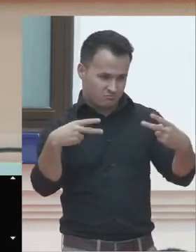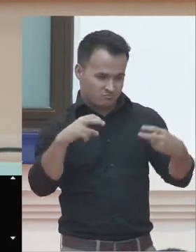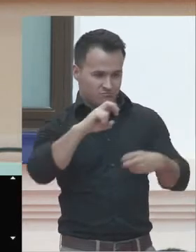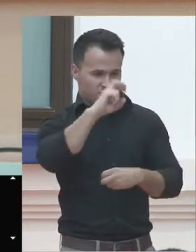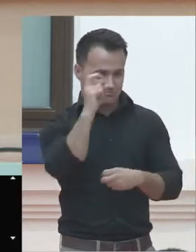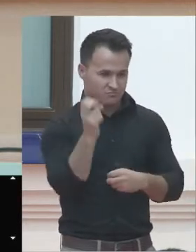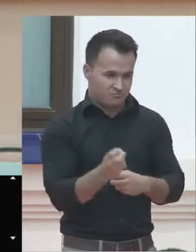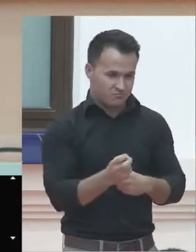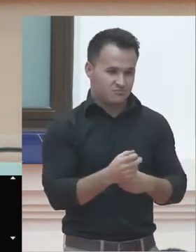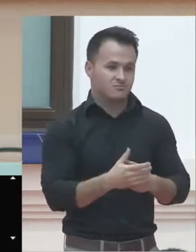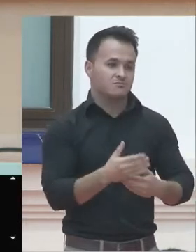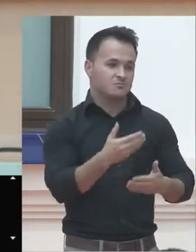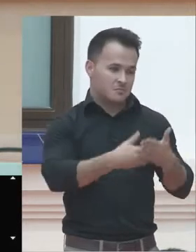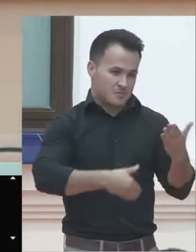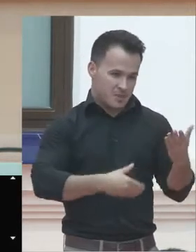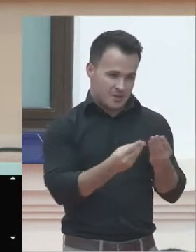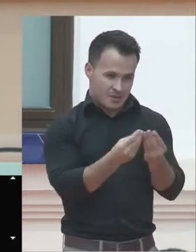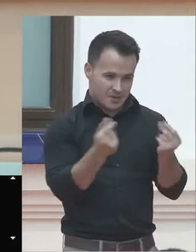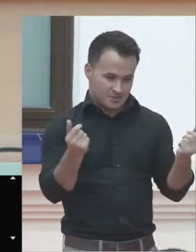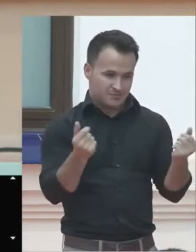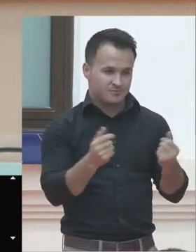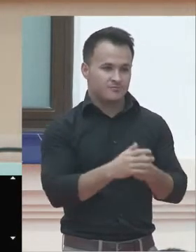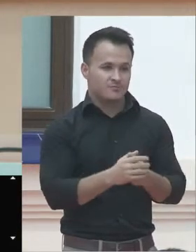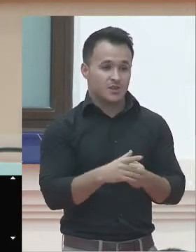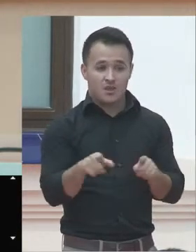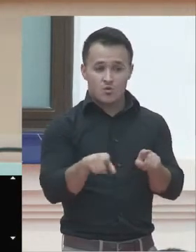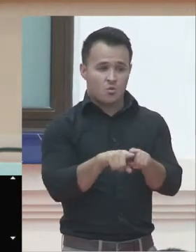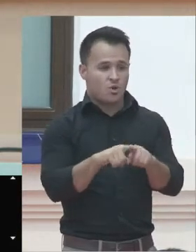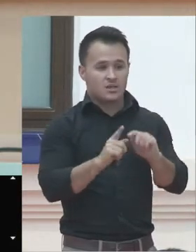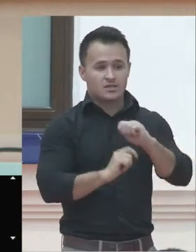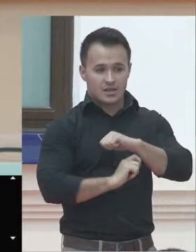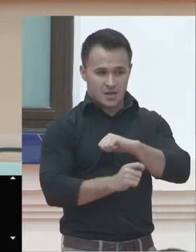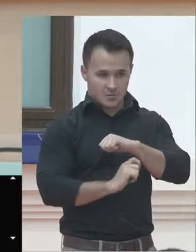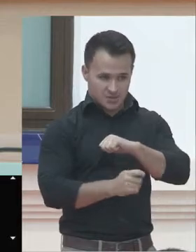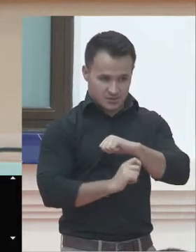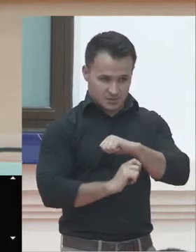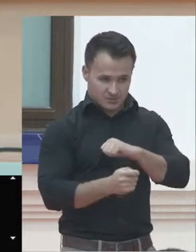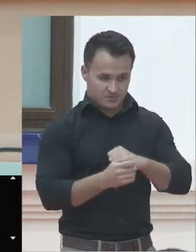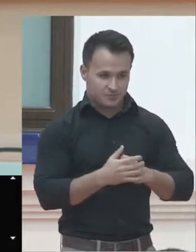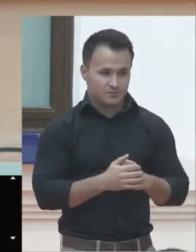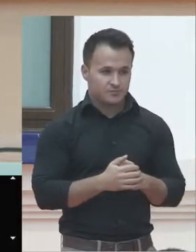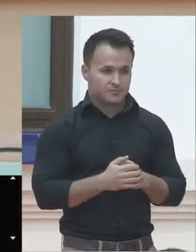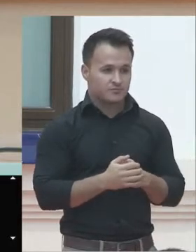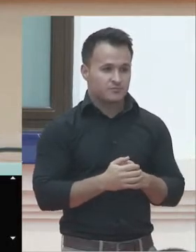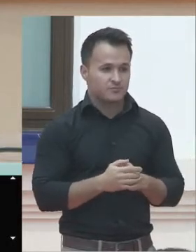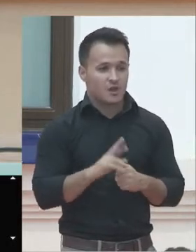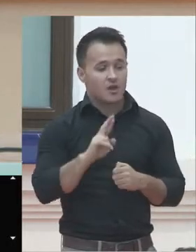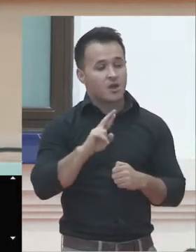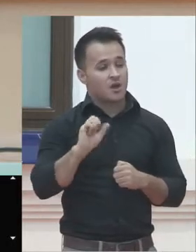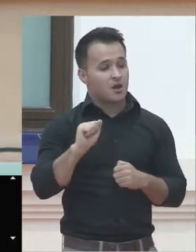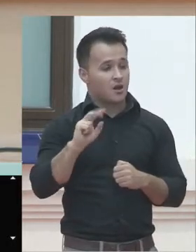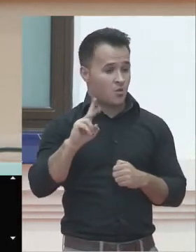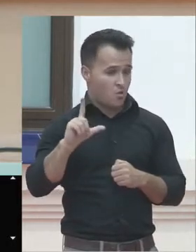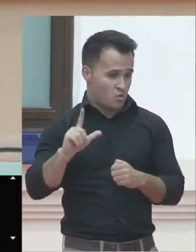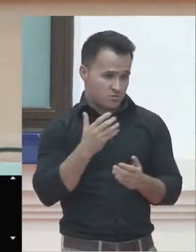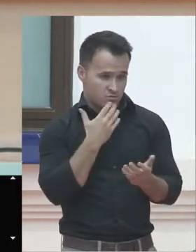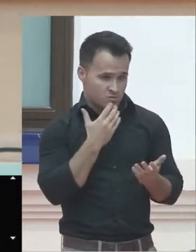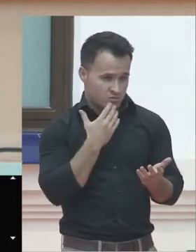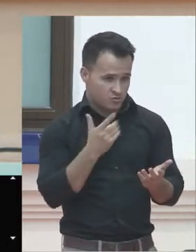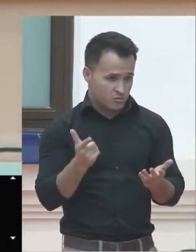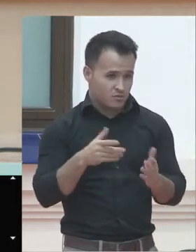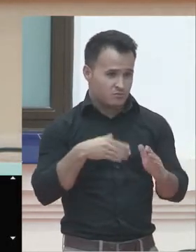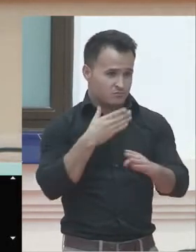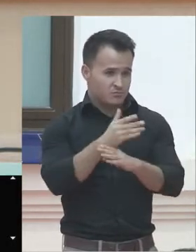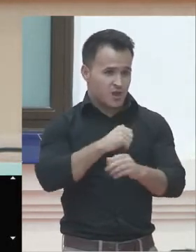quitando el papel de las manos. Nos están poniendo rampas, afortunadamente, tú lo sabes bien, Raúl, en todos los aeropuertos, en todas